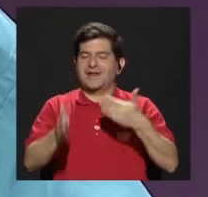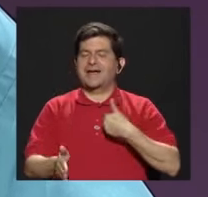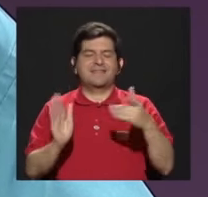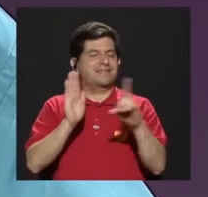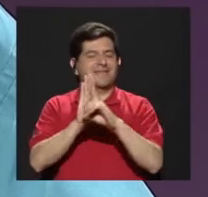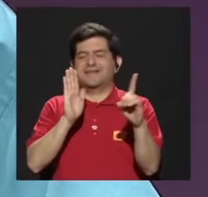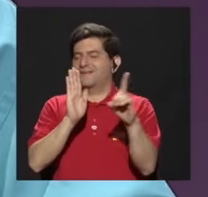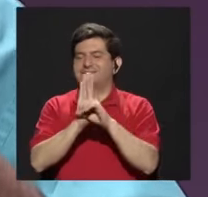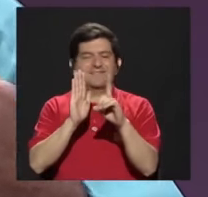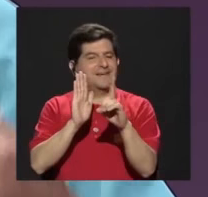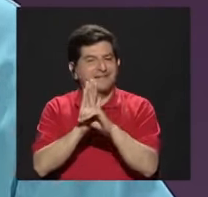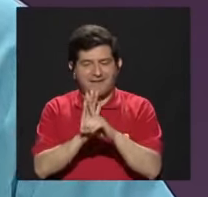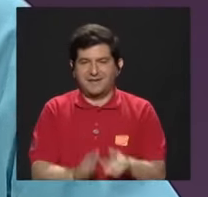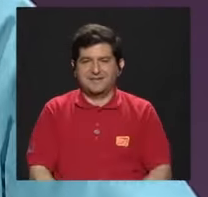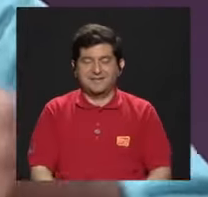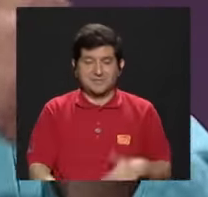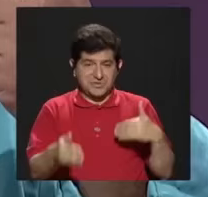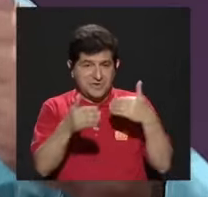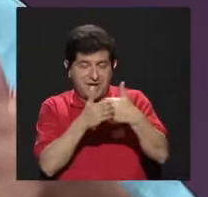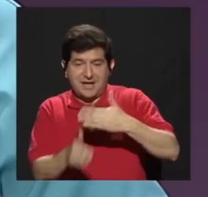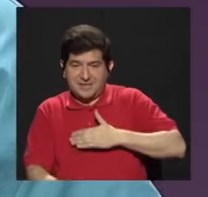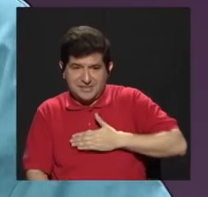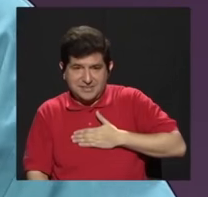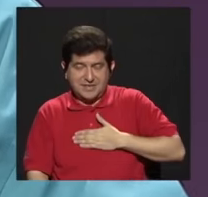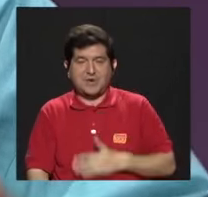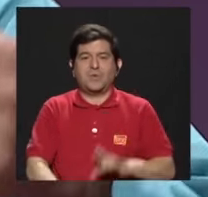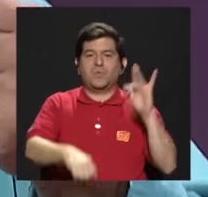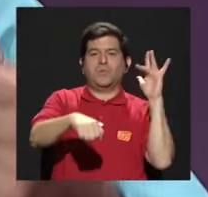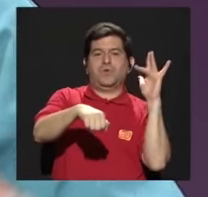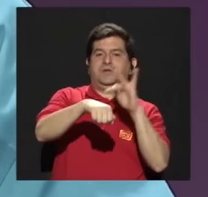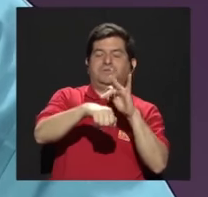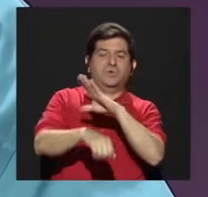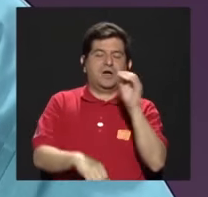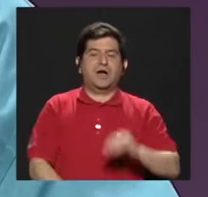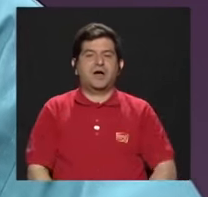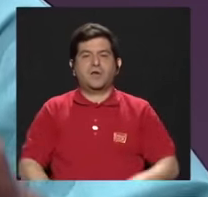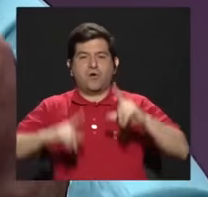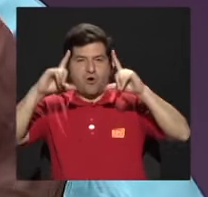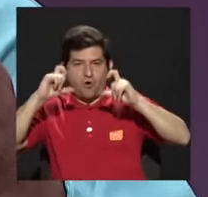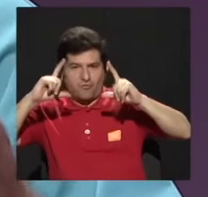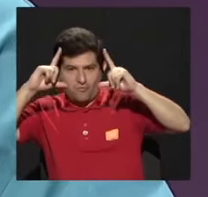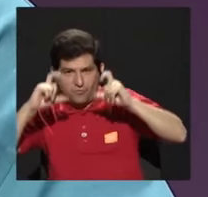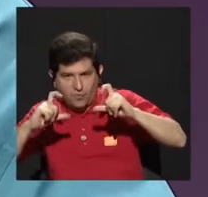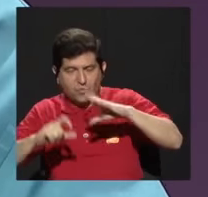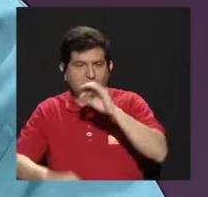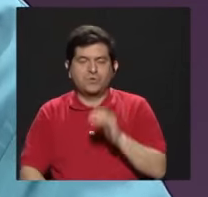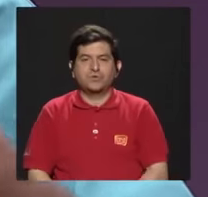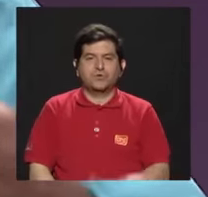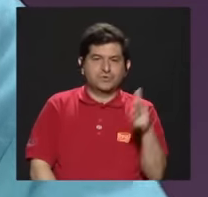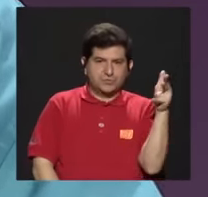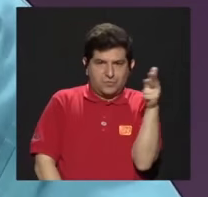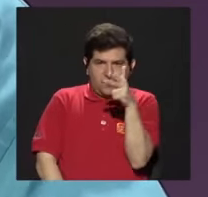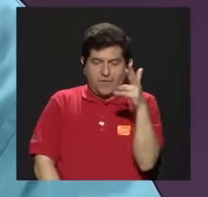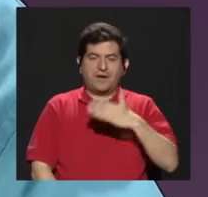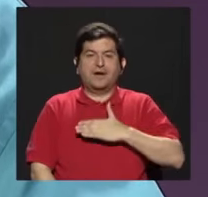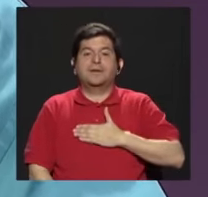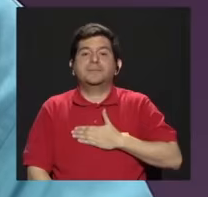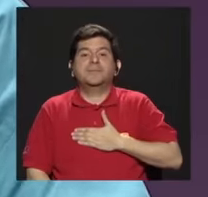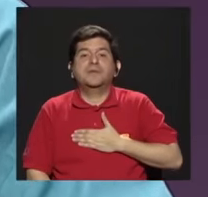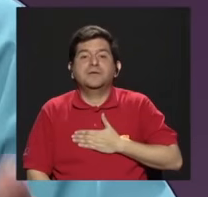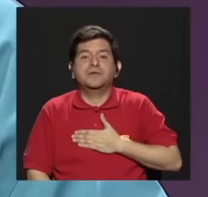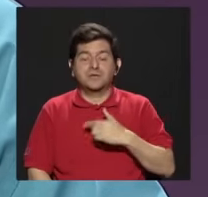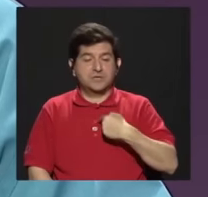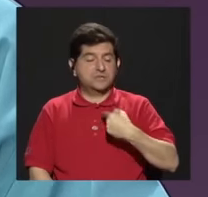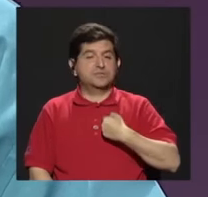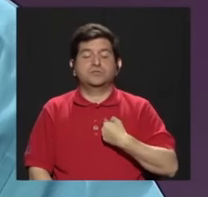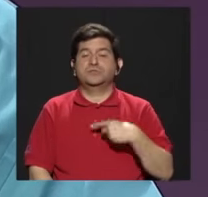derecho ni a acercarse a mí, ni a tocarme, ni a tomarme fotografías, ni a grabarme en video a mí, si